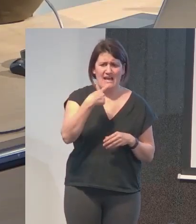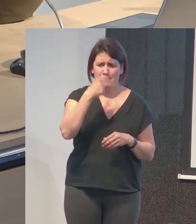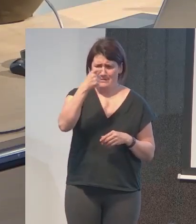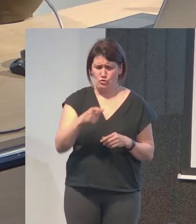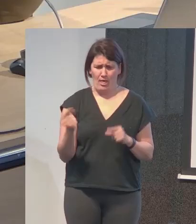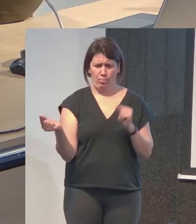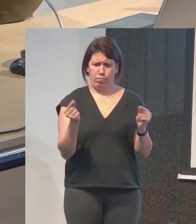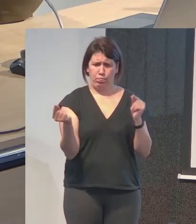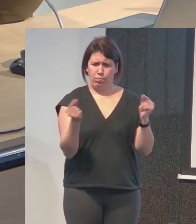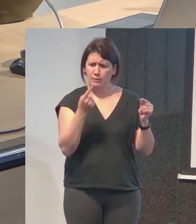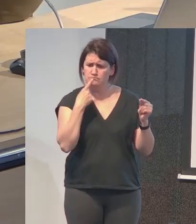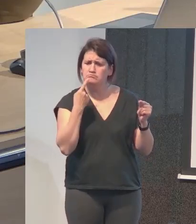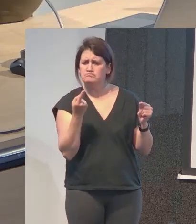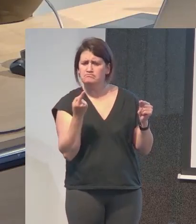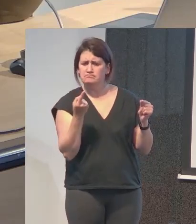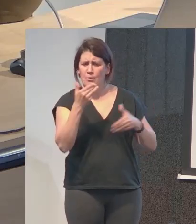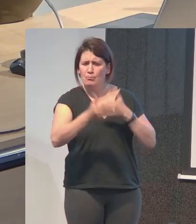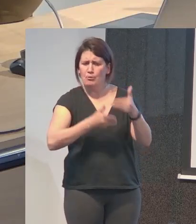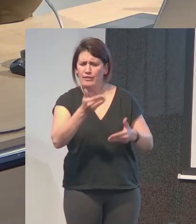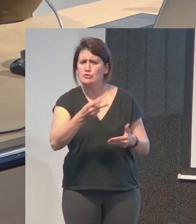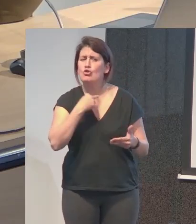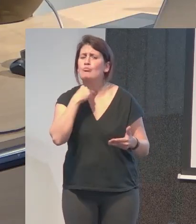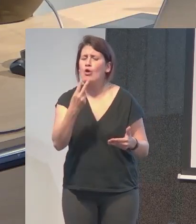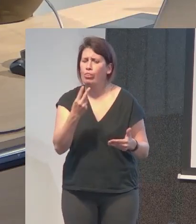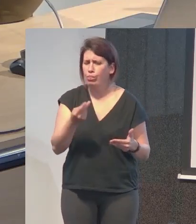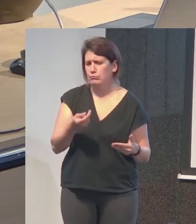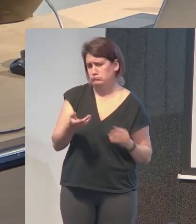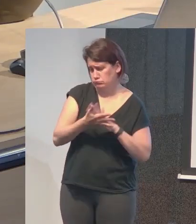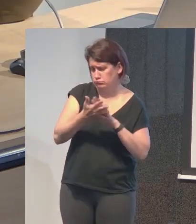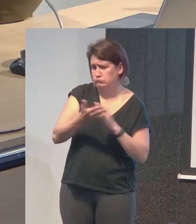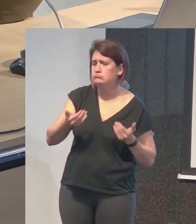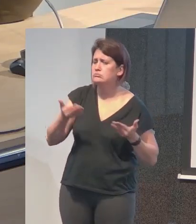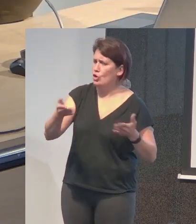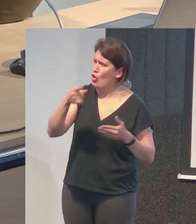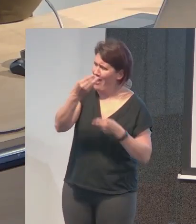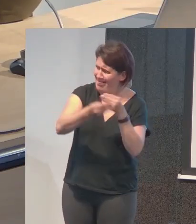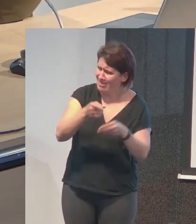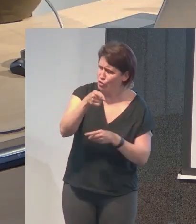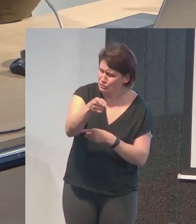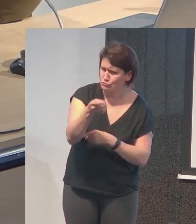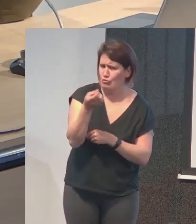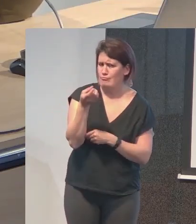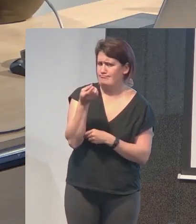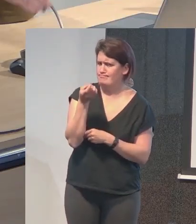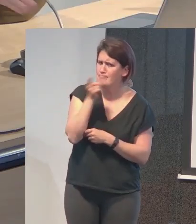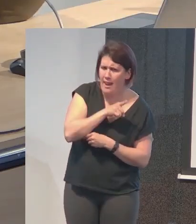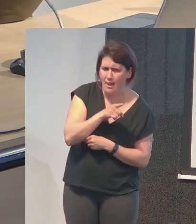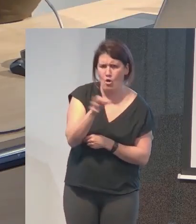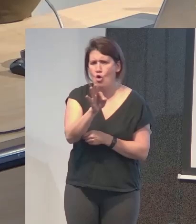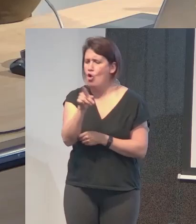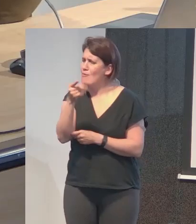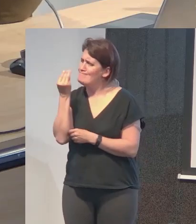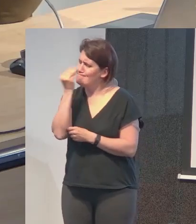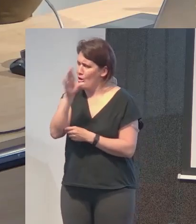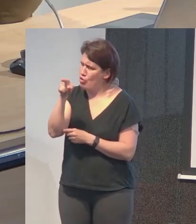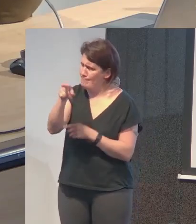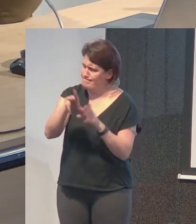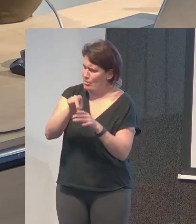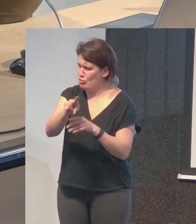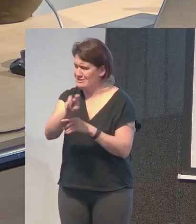dialogante en el proceso y que tenga voz para decir, no, lo que estáis haciendo mal, o mejor